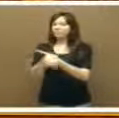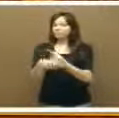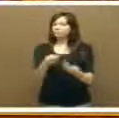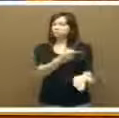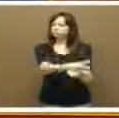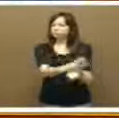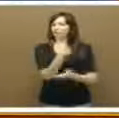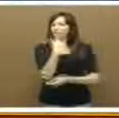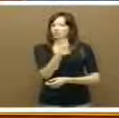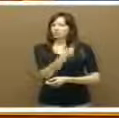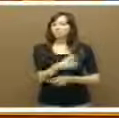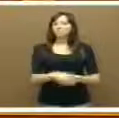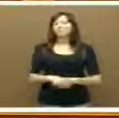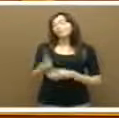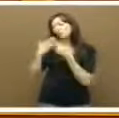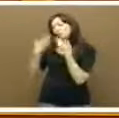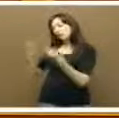gracias.